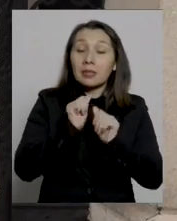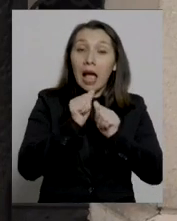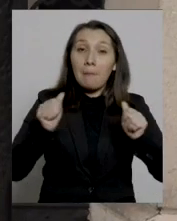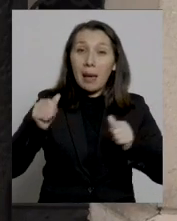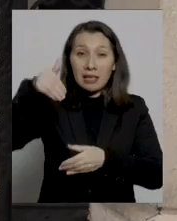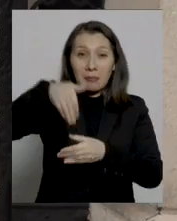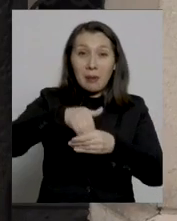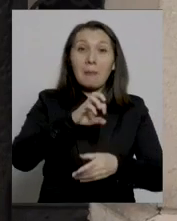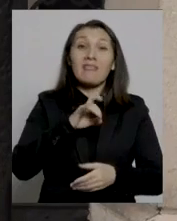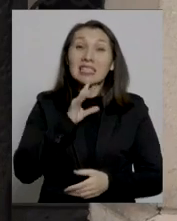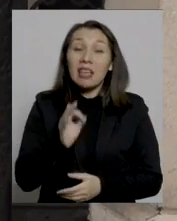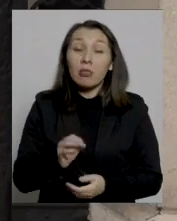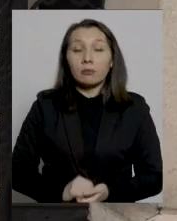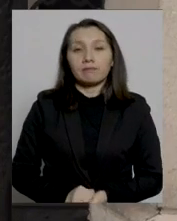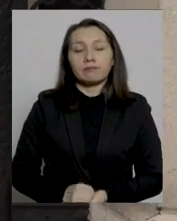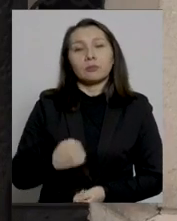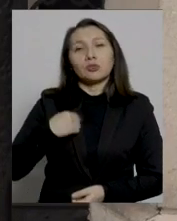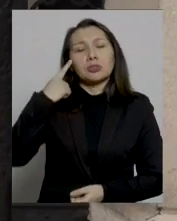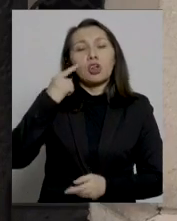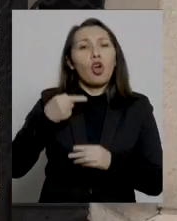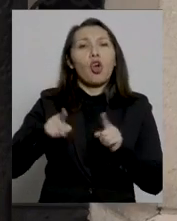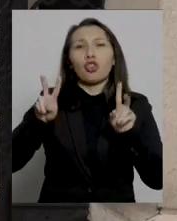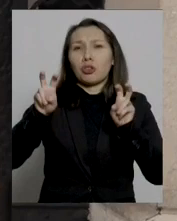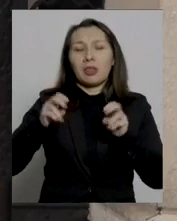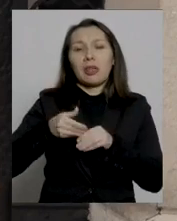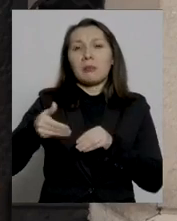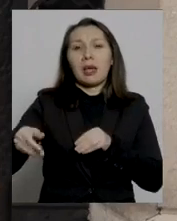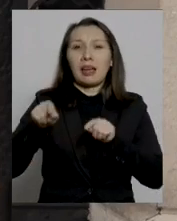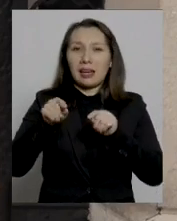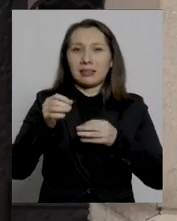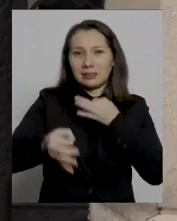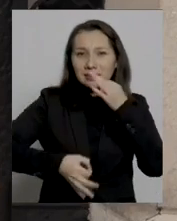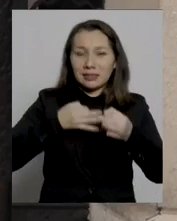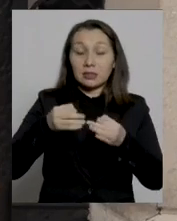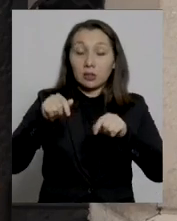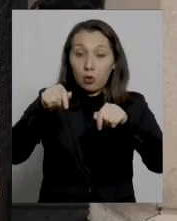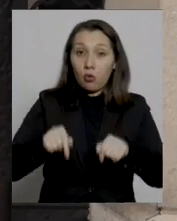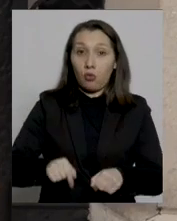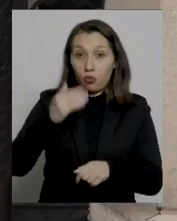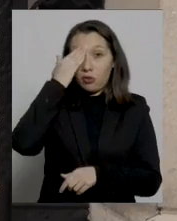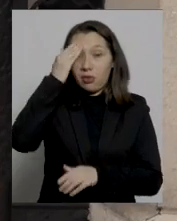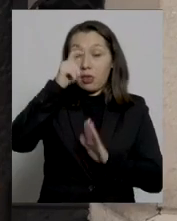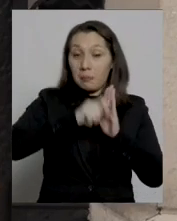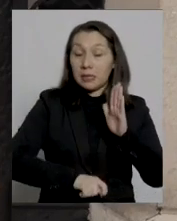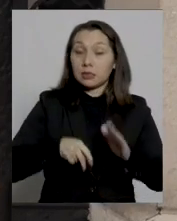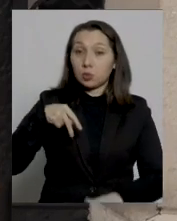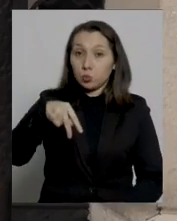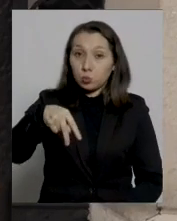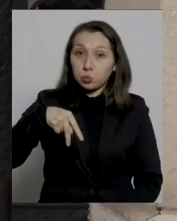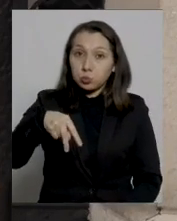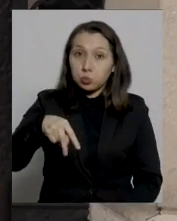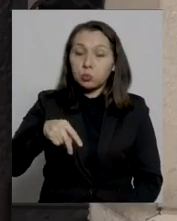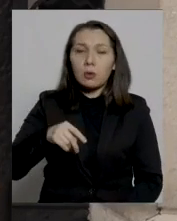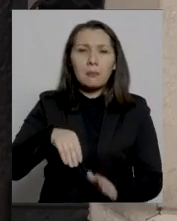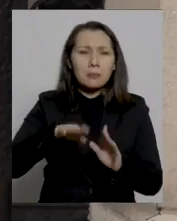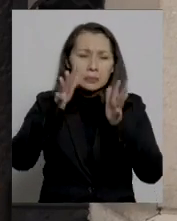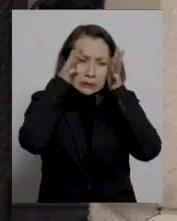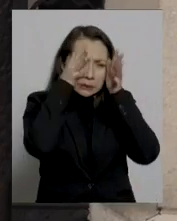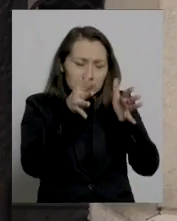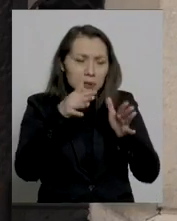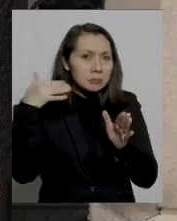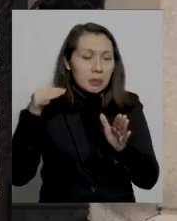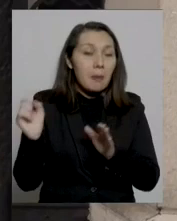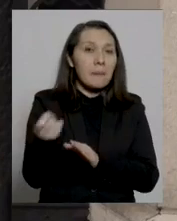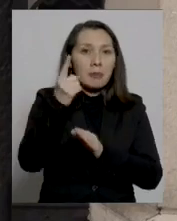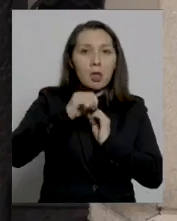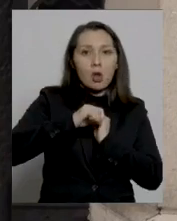plebiscito? Sí, mire, yo creo que es algo extemporáneo plantear ese punto, porque hoy día, en el mes de junio, la prioridad es enfrentar